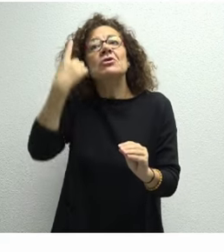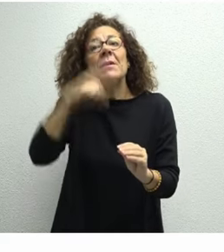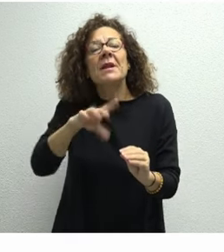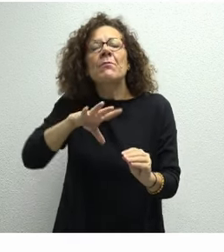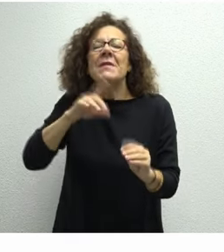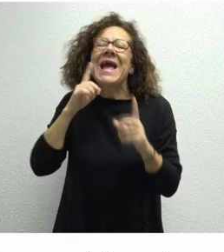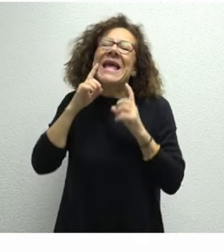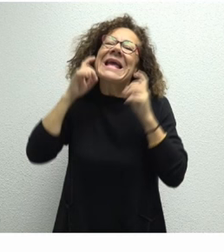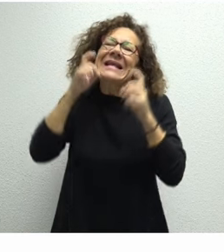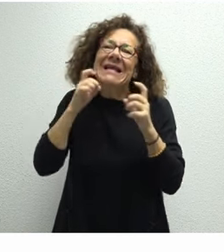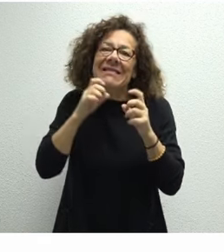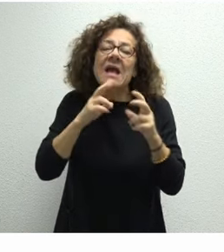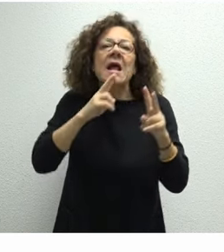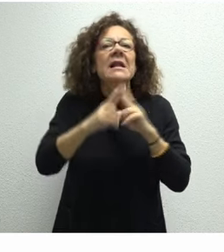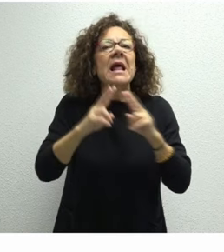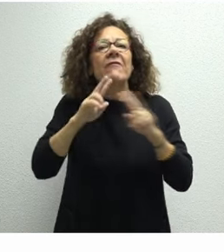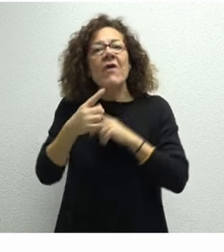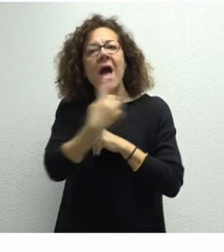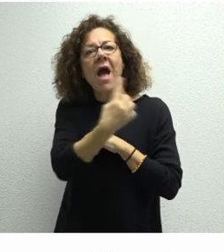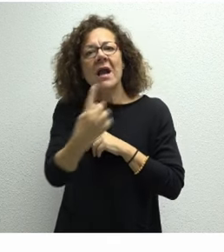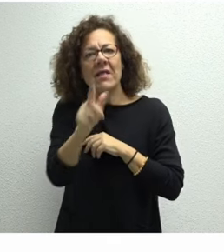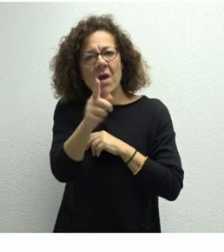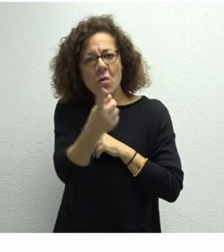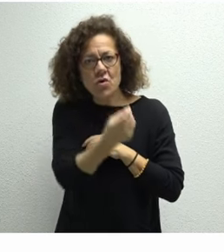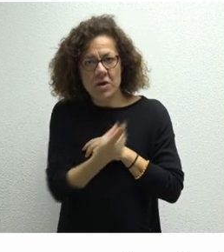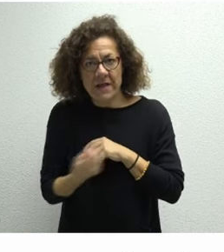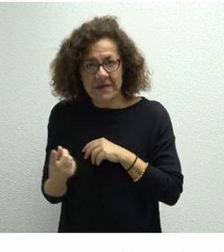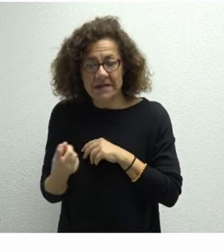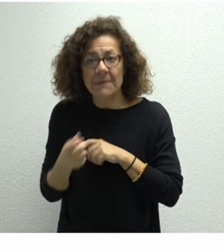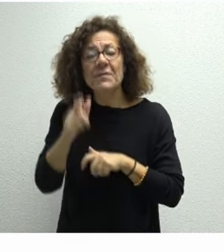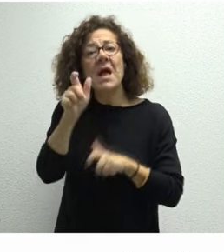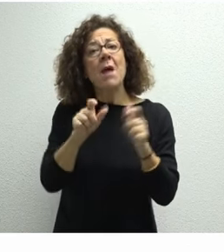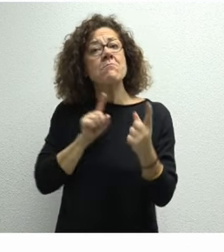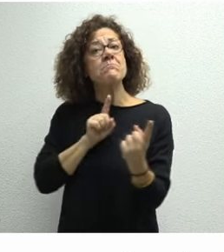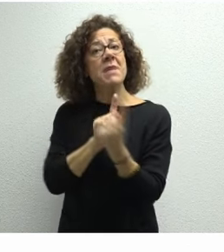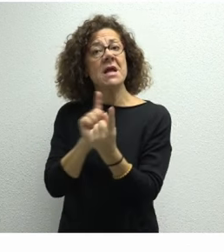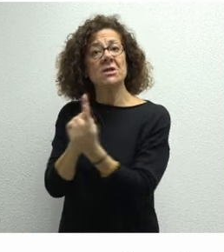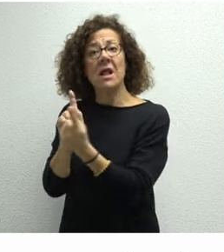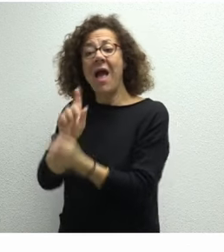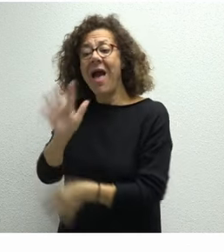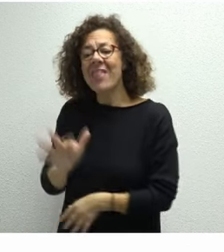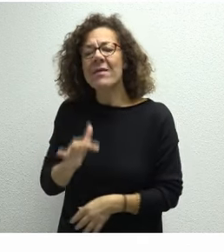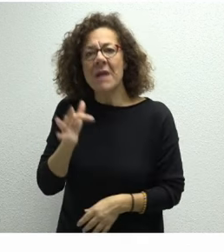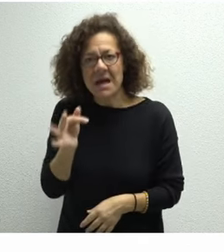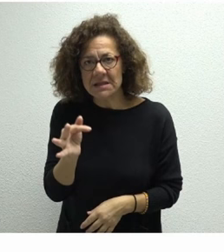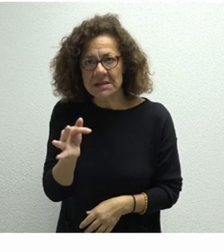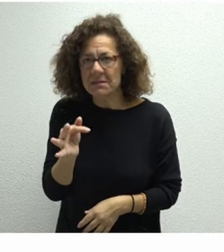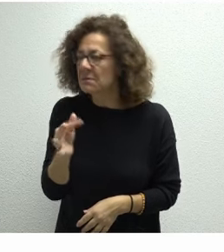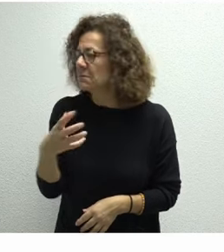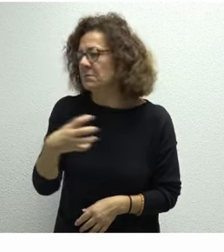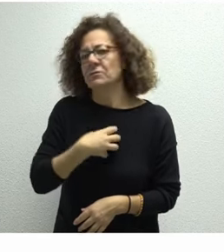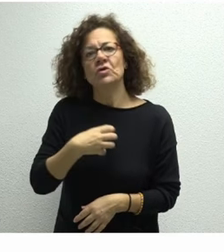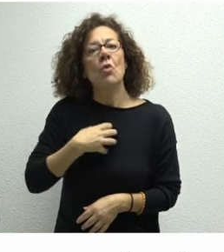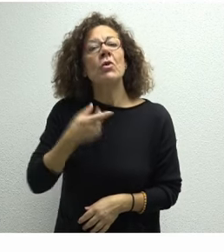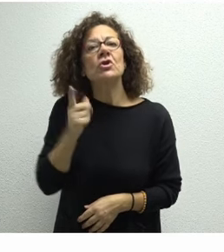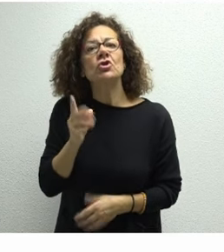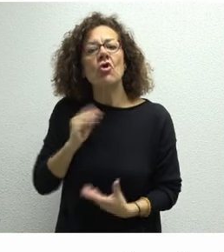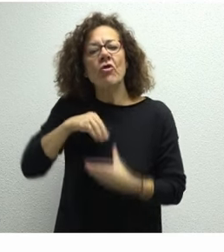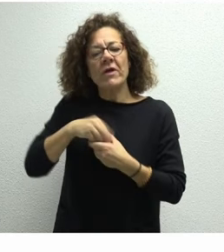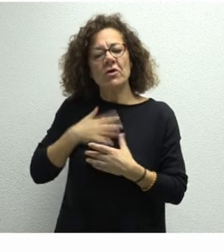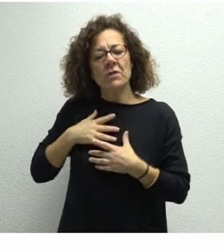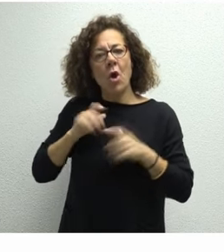de intentar dar respuesta a lo que cada persona necesita la personalización además no puede darse únicamente en el seno de nuestras